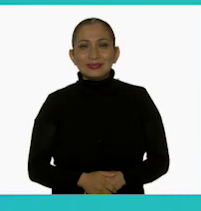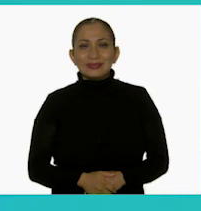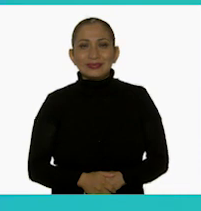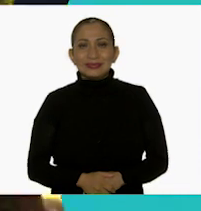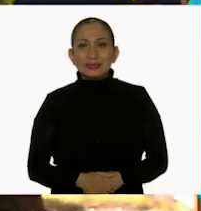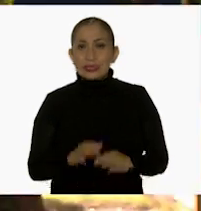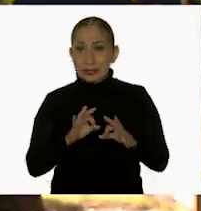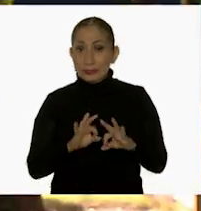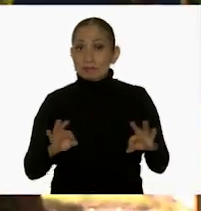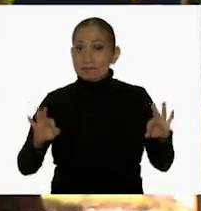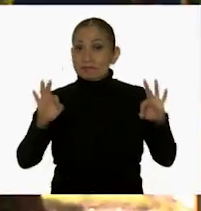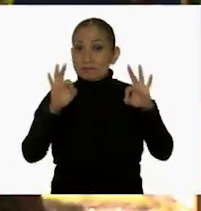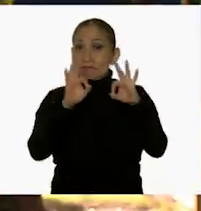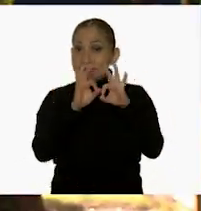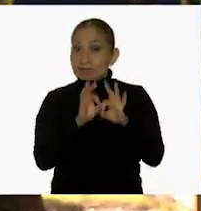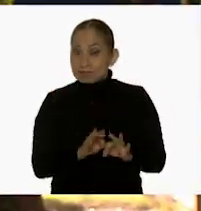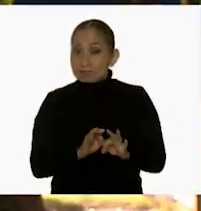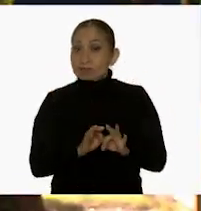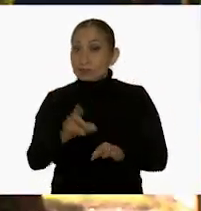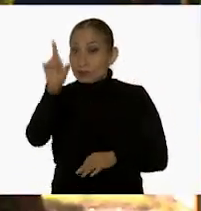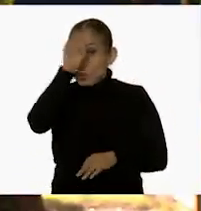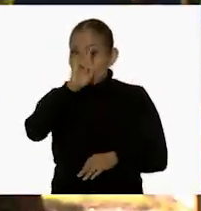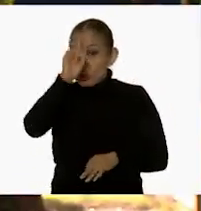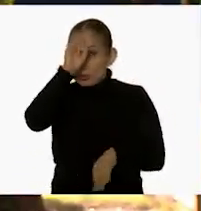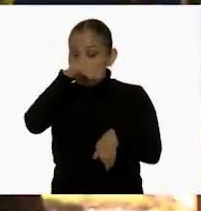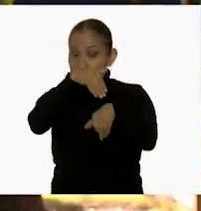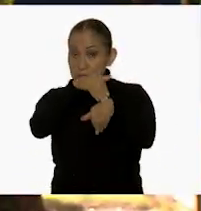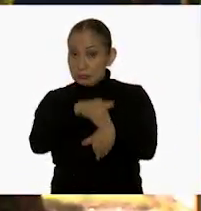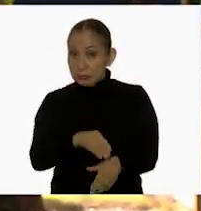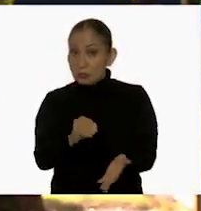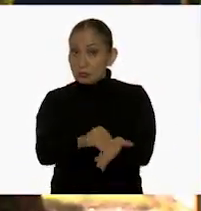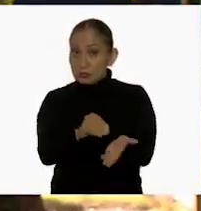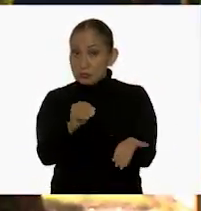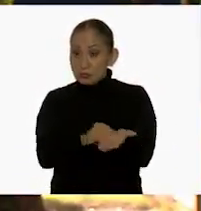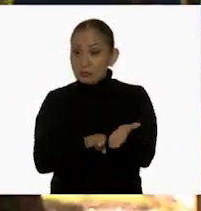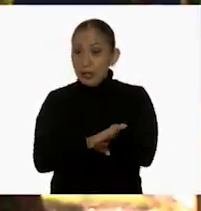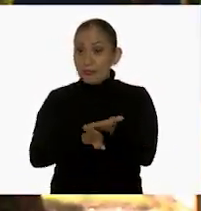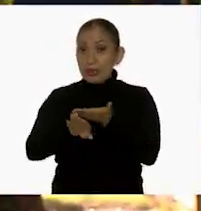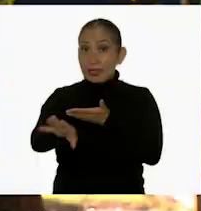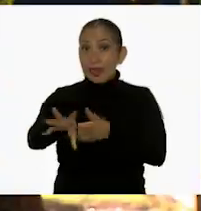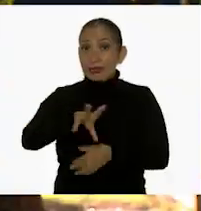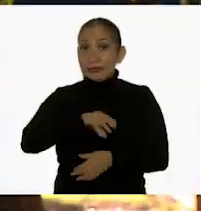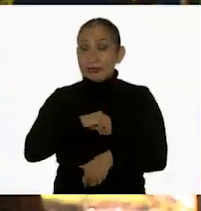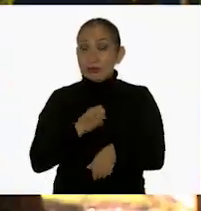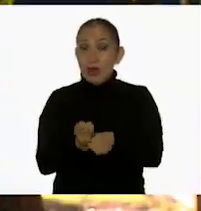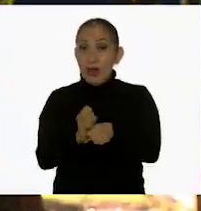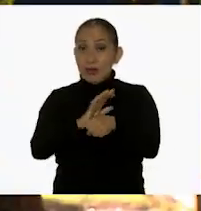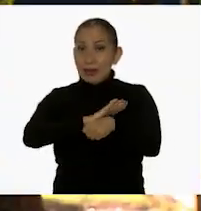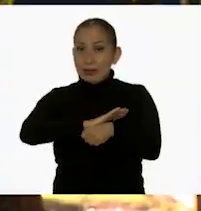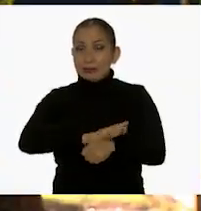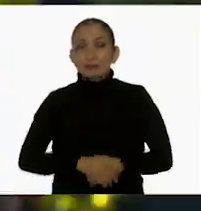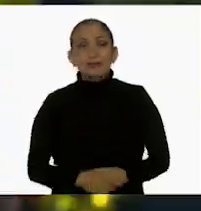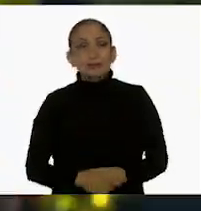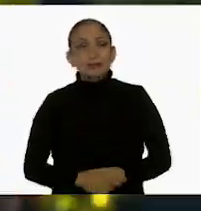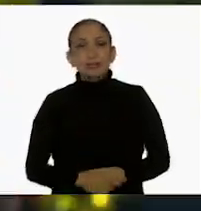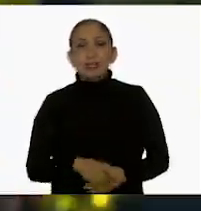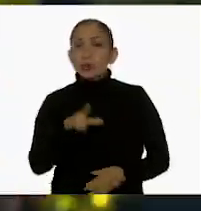Es muy importante continuar con las recomendaciones para evitar contagios de COVID.